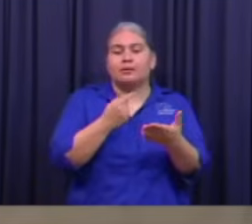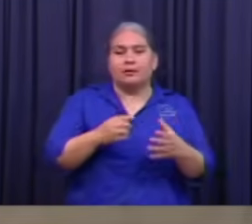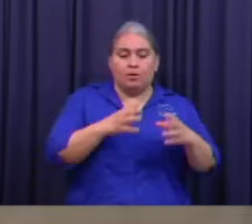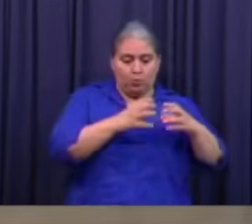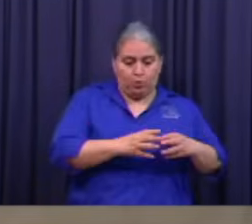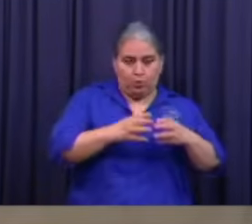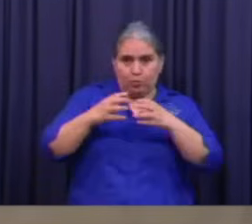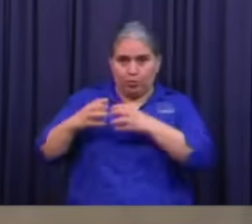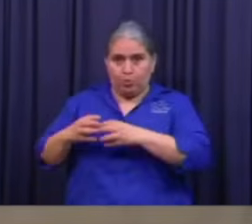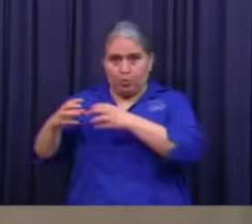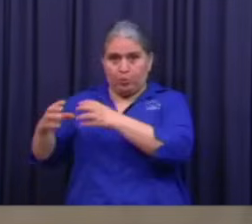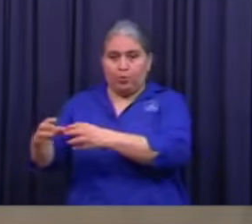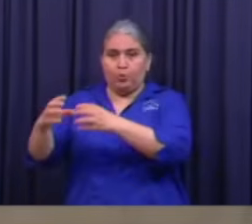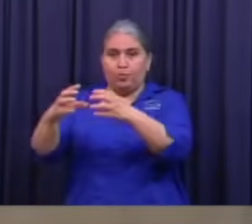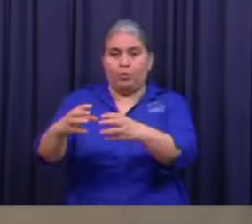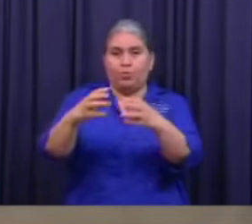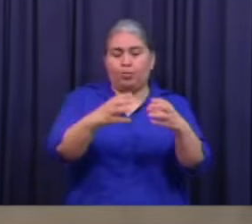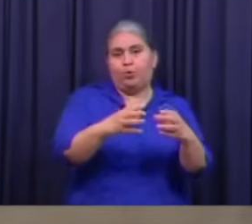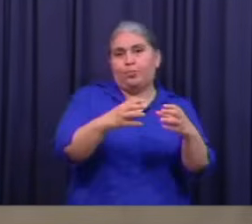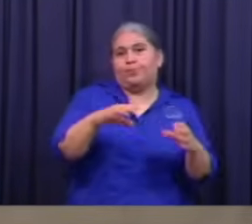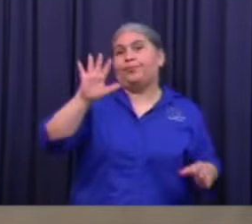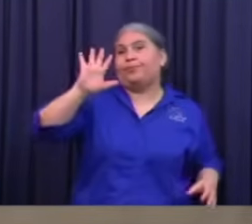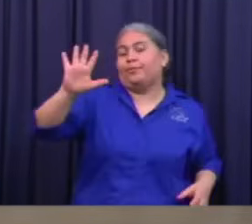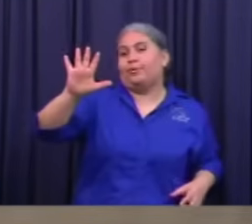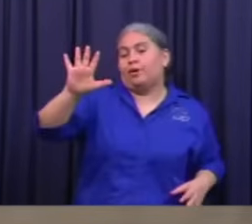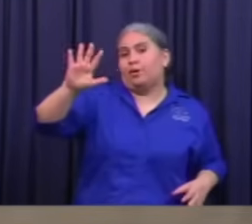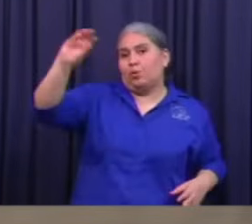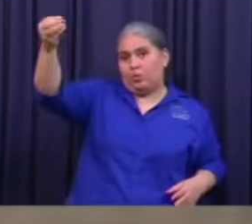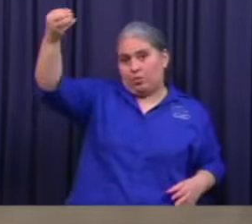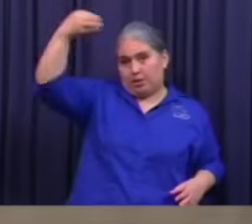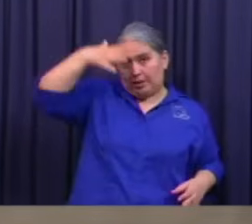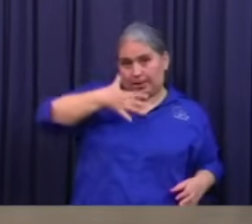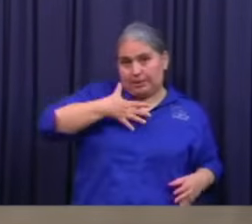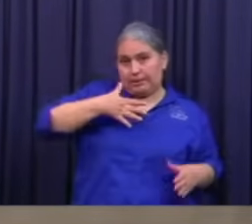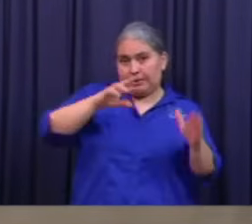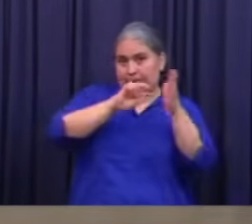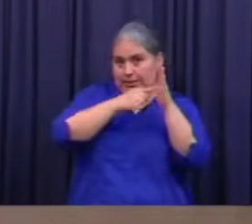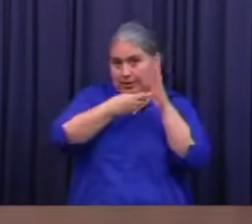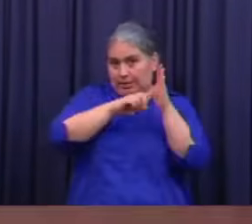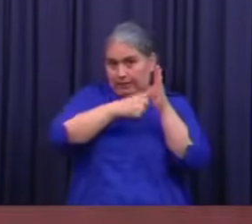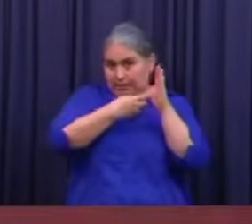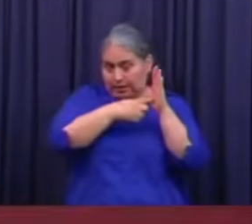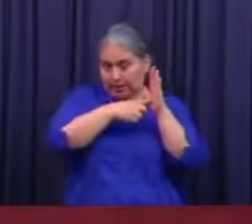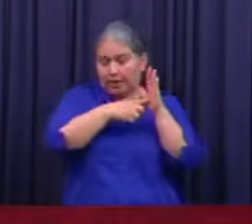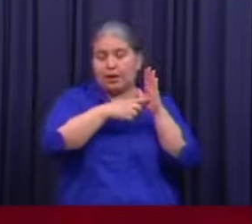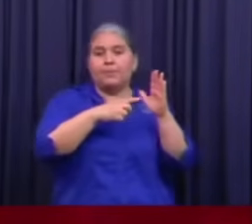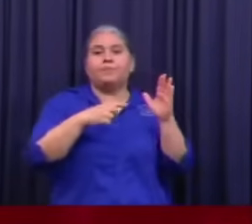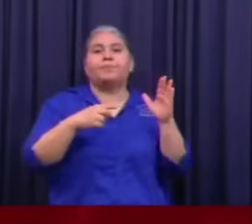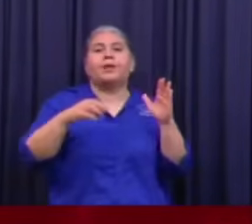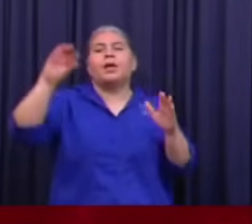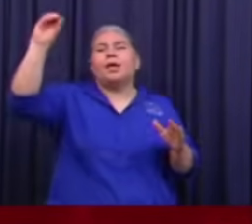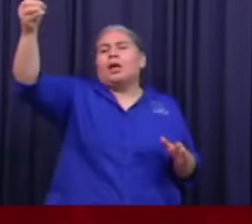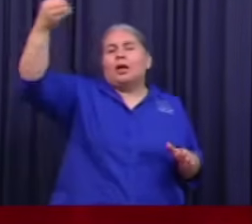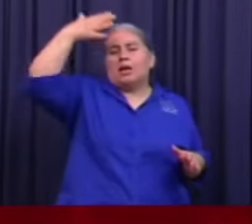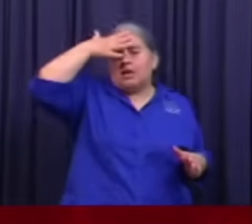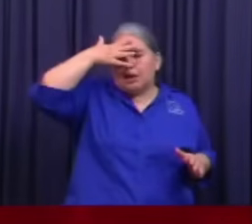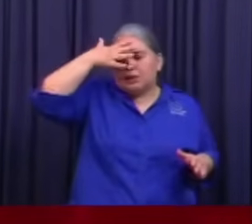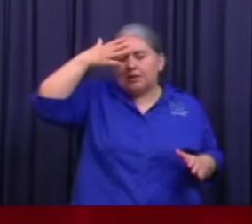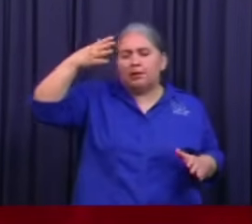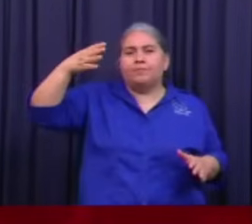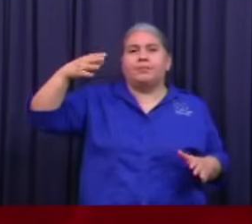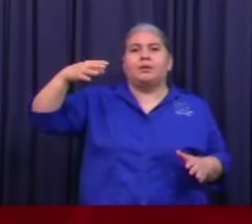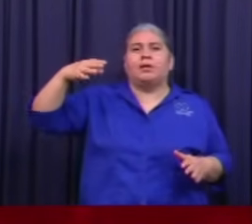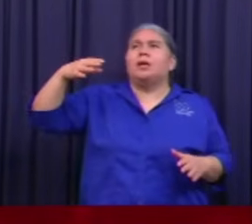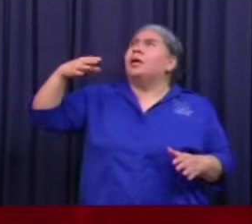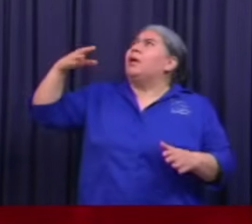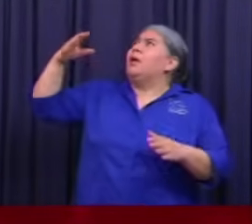Benjamín era cinco veces mayor era gracia gracia gracia gracia gracia que venga